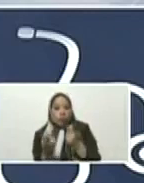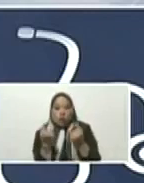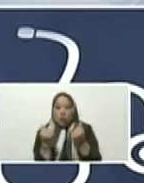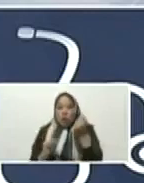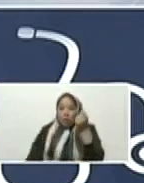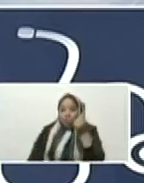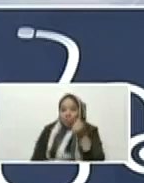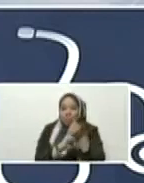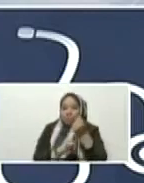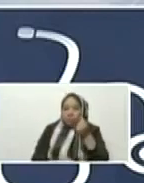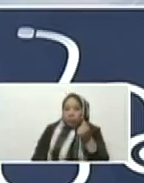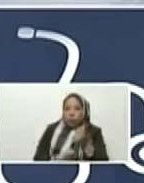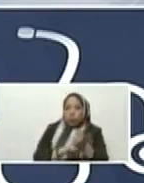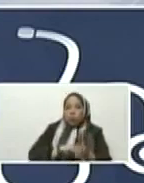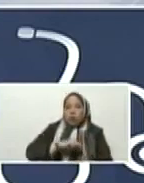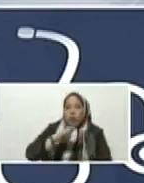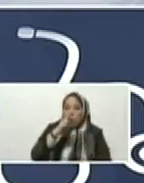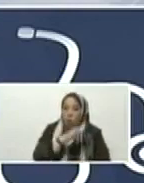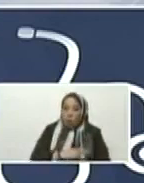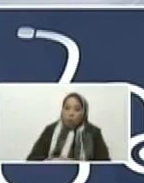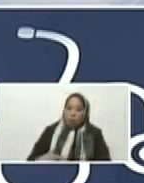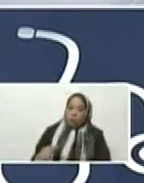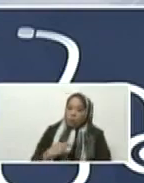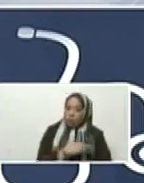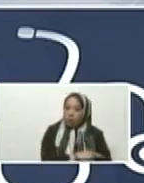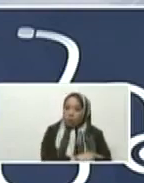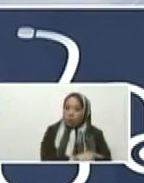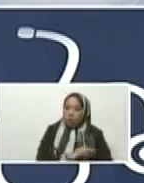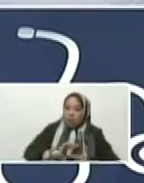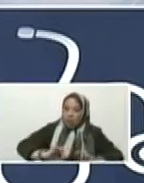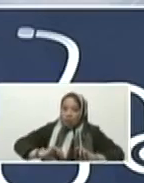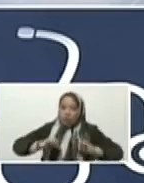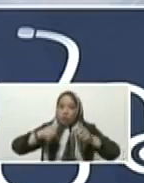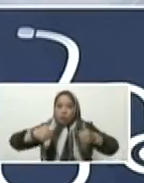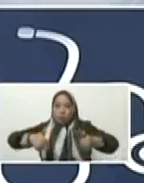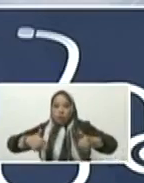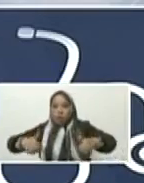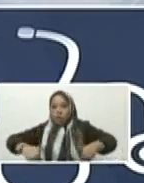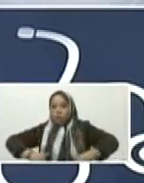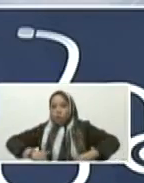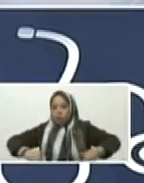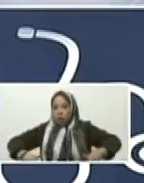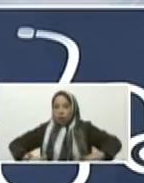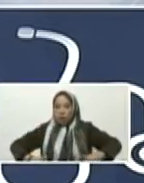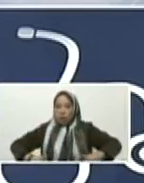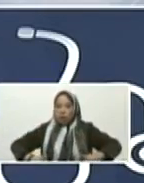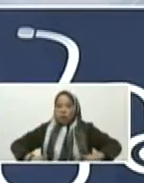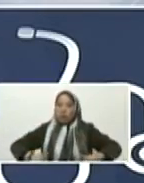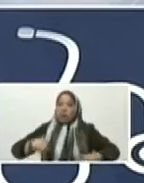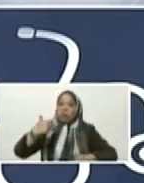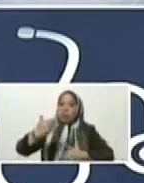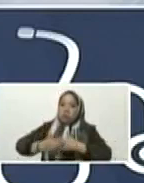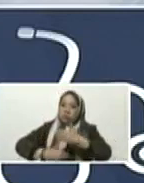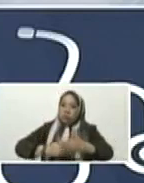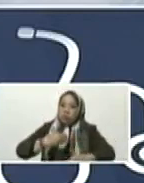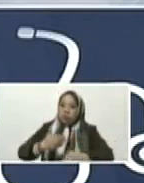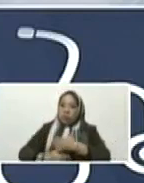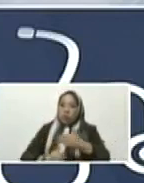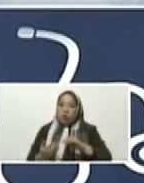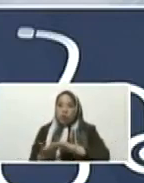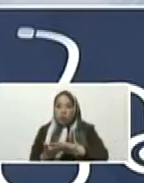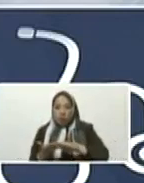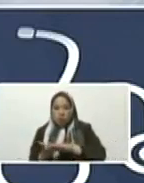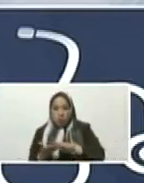apoyar para que los hospitales renazcan, se fortalezcan, salgan adelante,